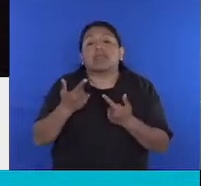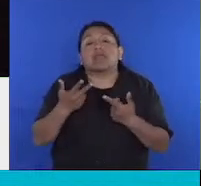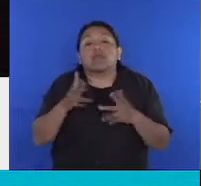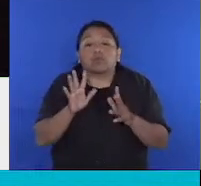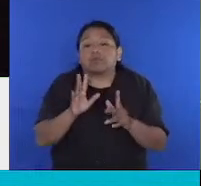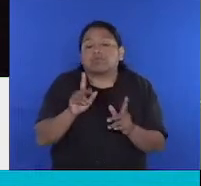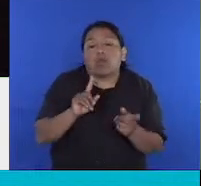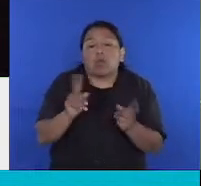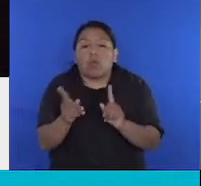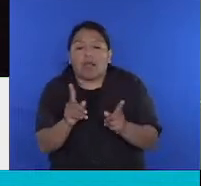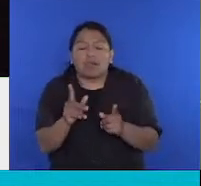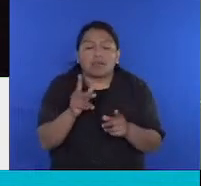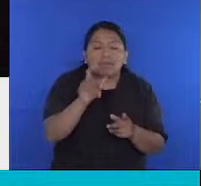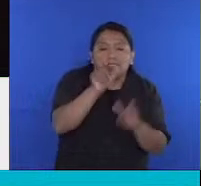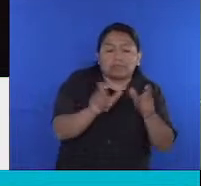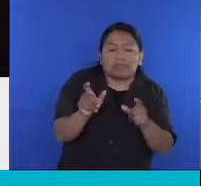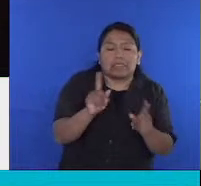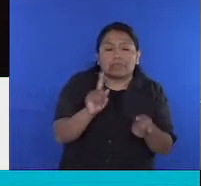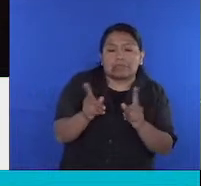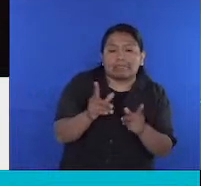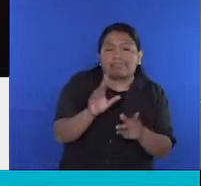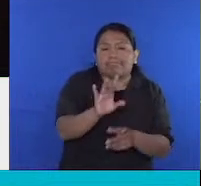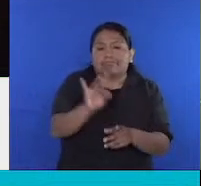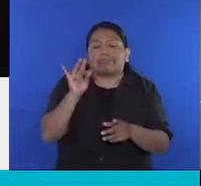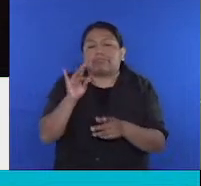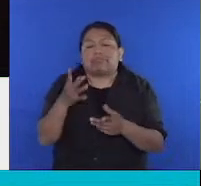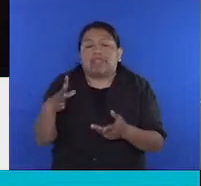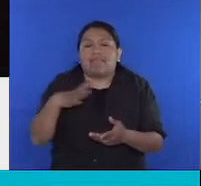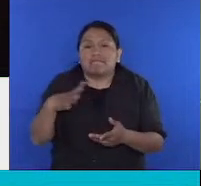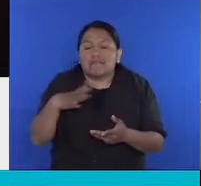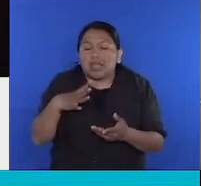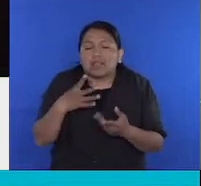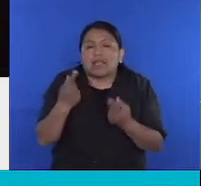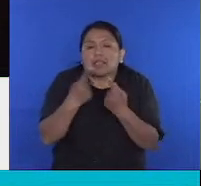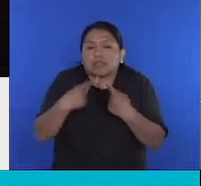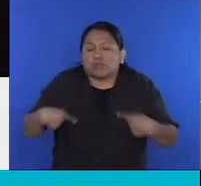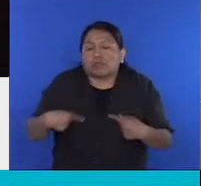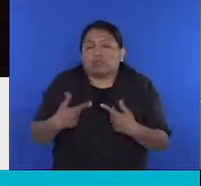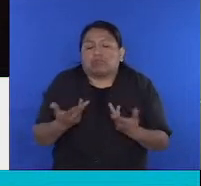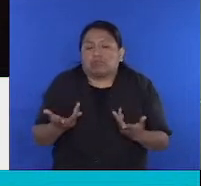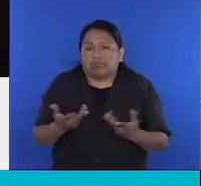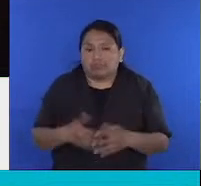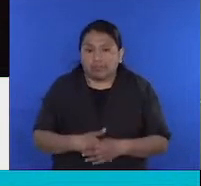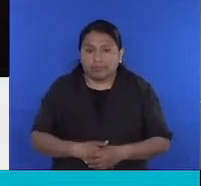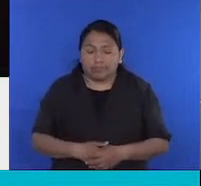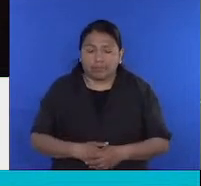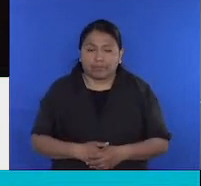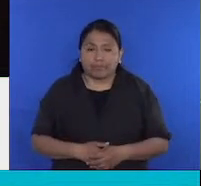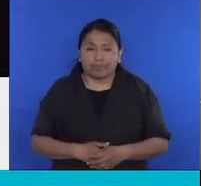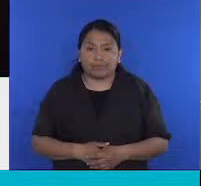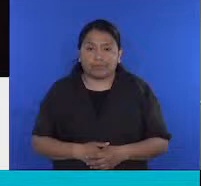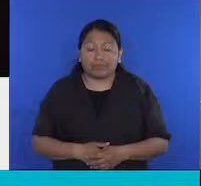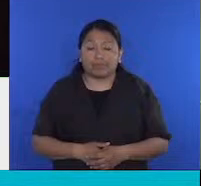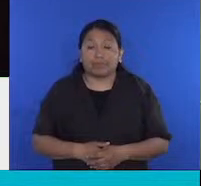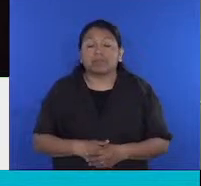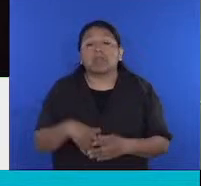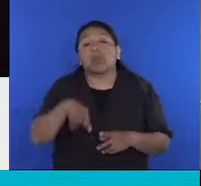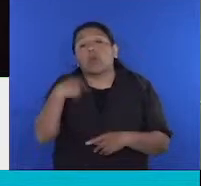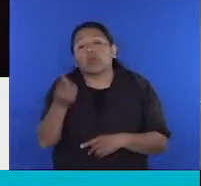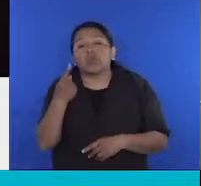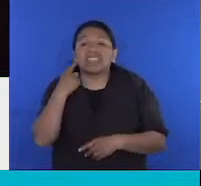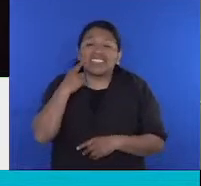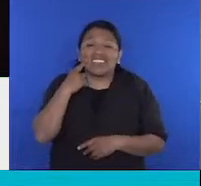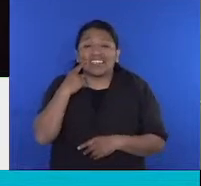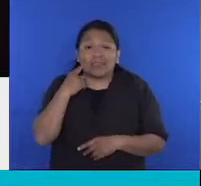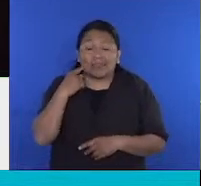falta de suministro suficiente de sangre. Algún intendente del interior nos contaba